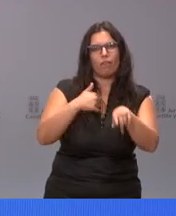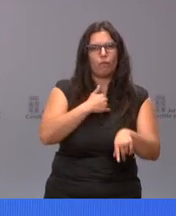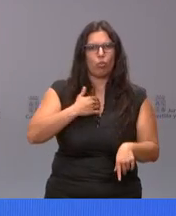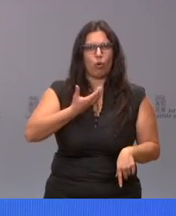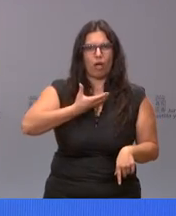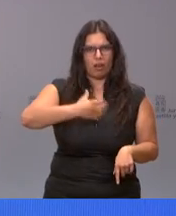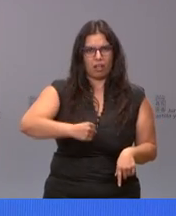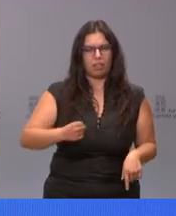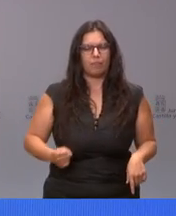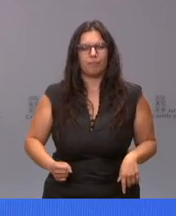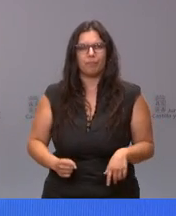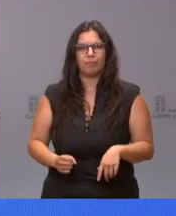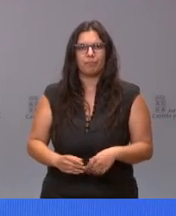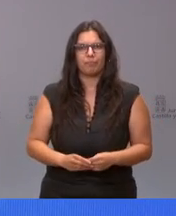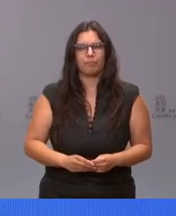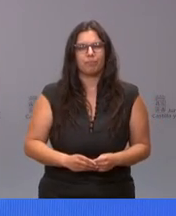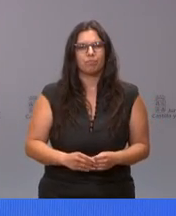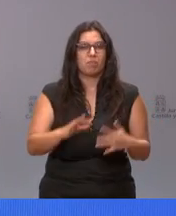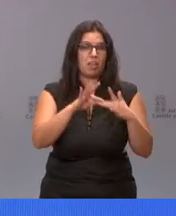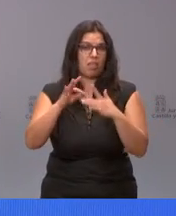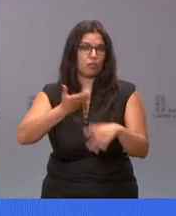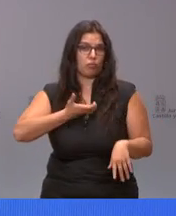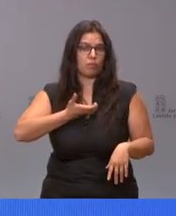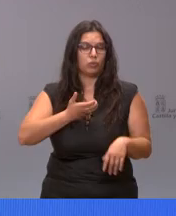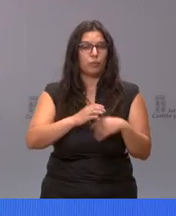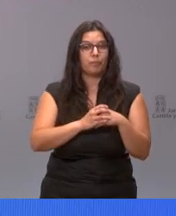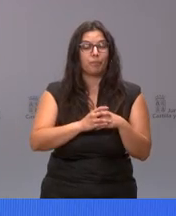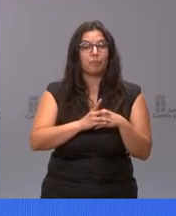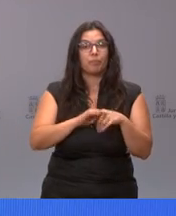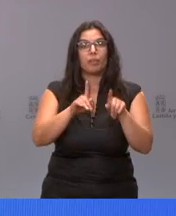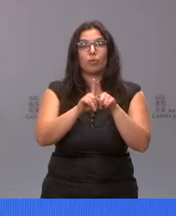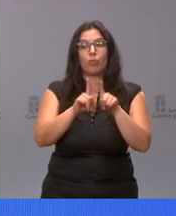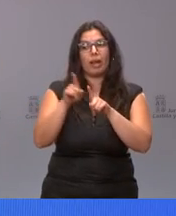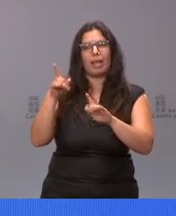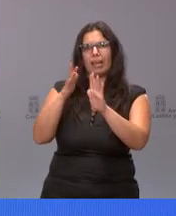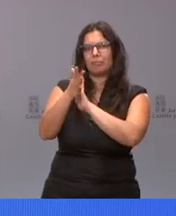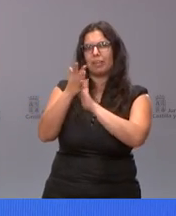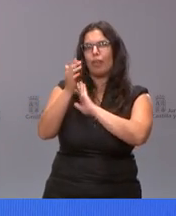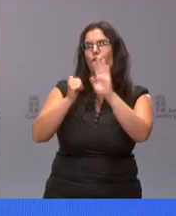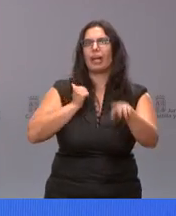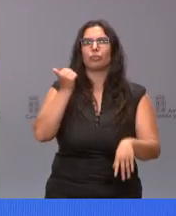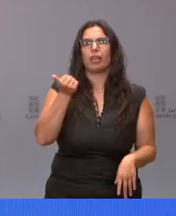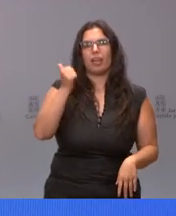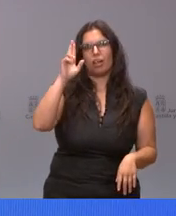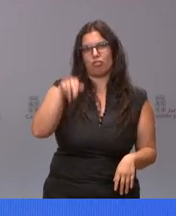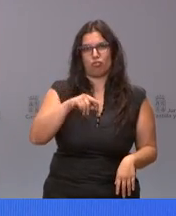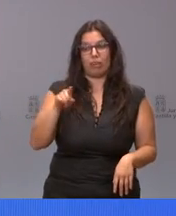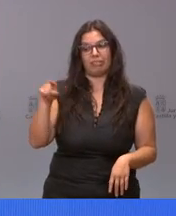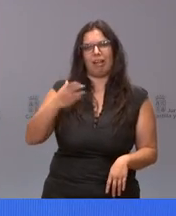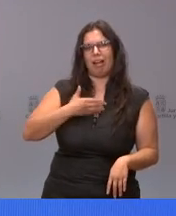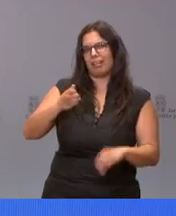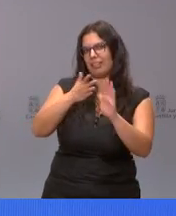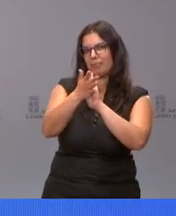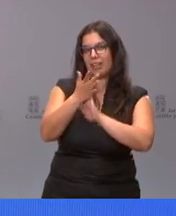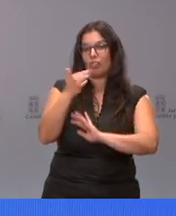de Medina del Campo al frente del Ayuntamiento. No es casualidad, y lo ha explicado muy bien Guzmán, el alcalde, que